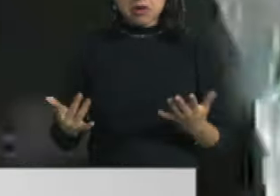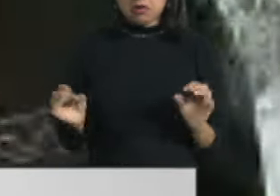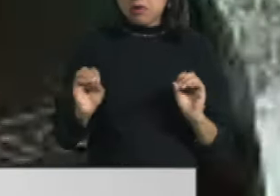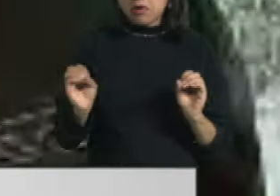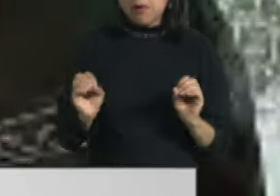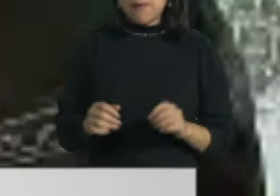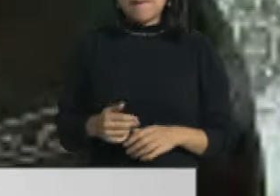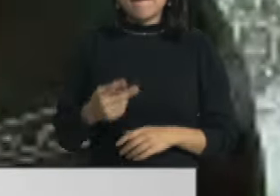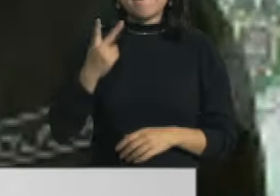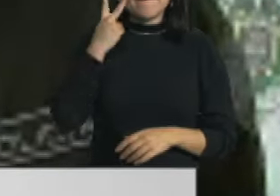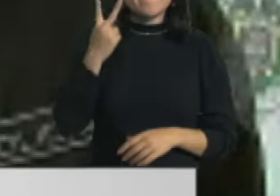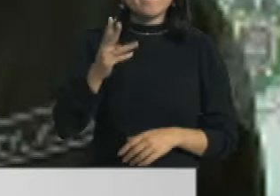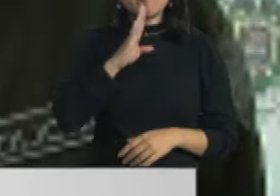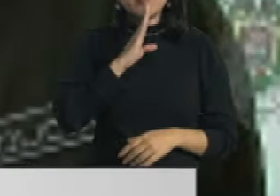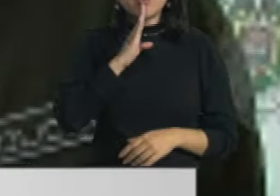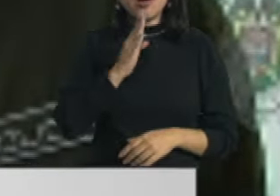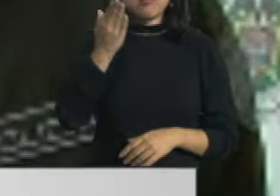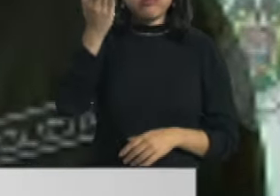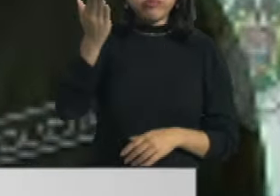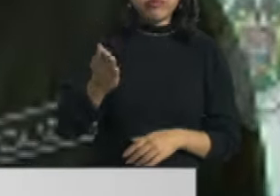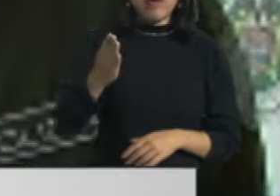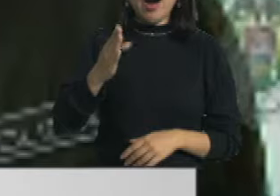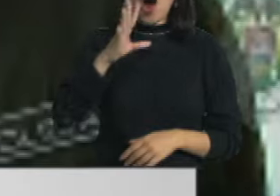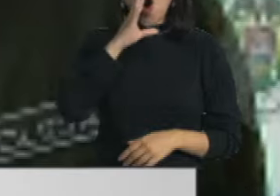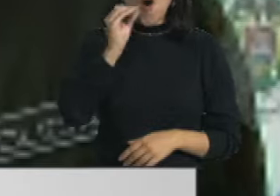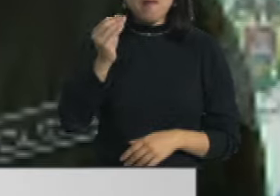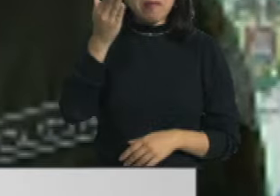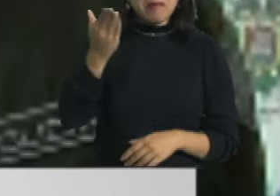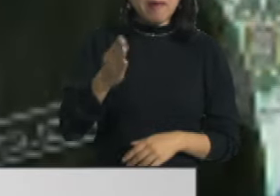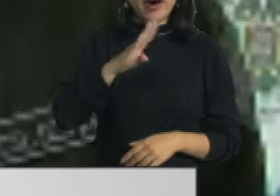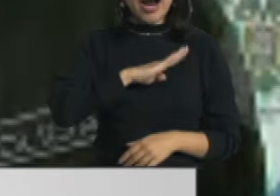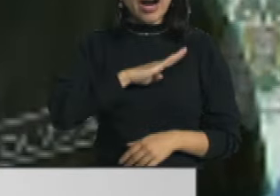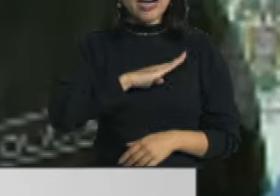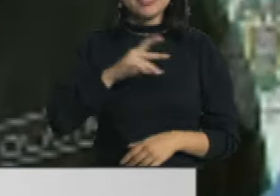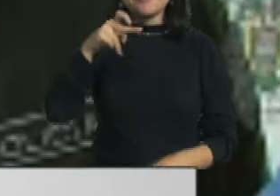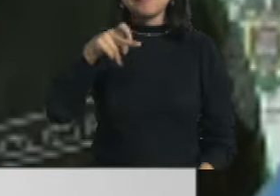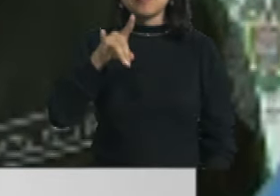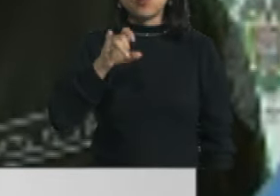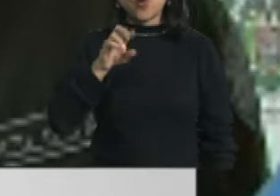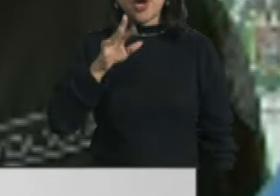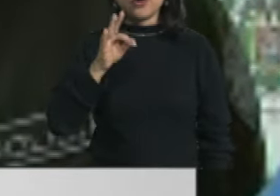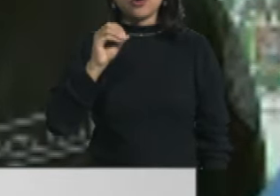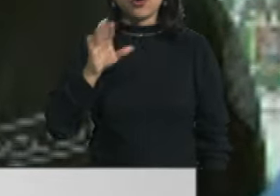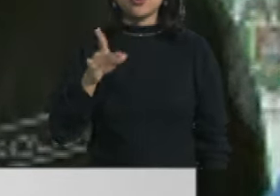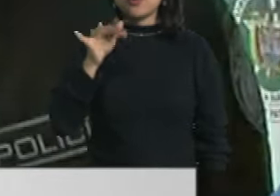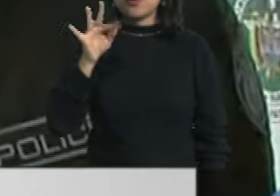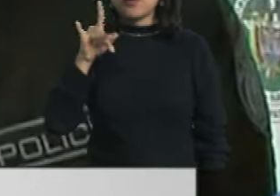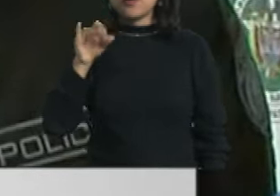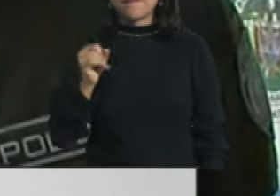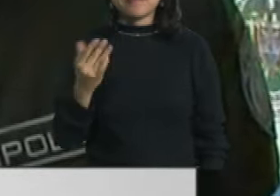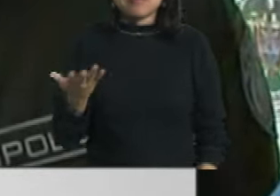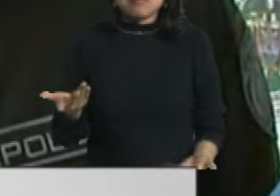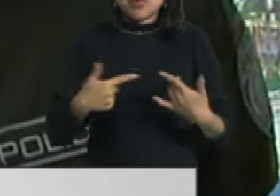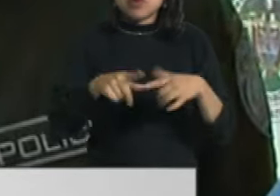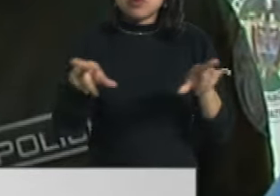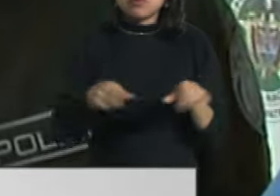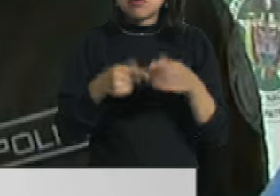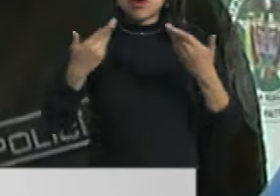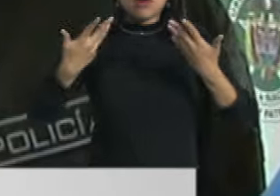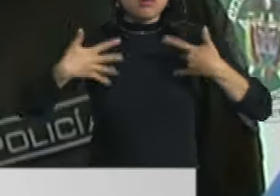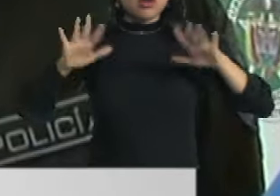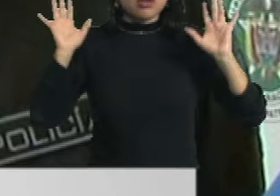Allí estaba el señor alcalde de Puerto Triunfo. Sin embargo, lo reitero, es un lugar